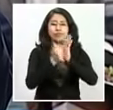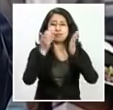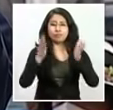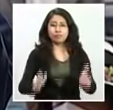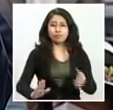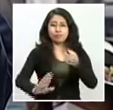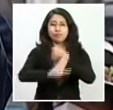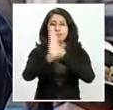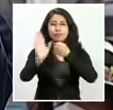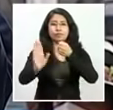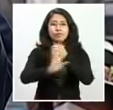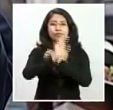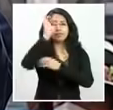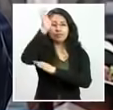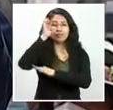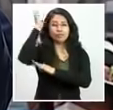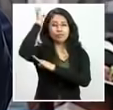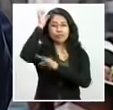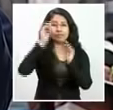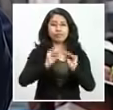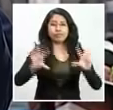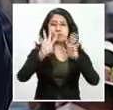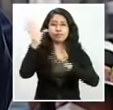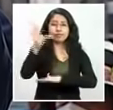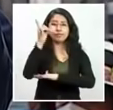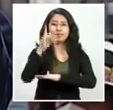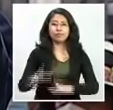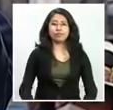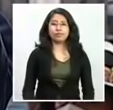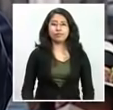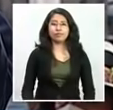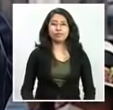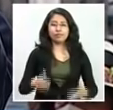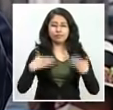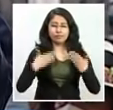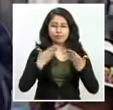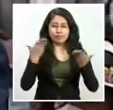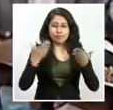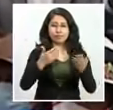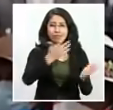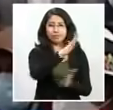como Procurador General del Estado Plurinacional de Bolivia. Felicidades.